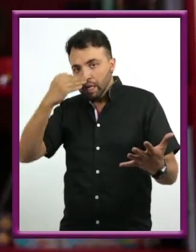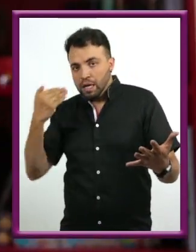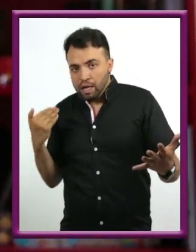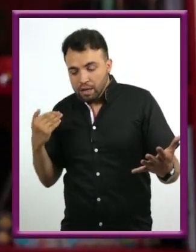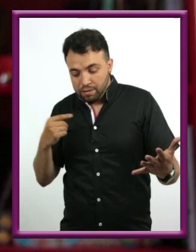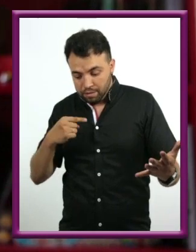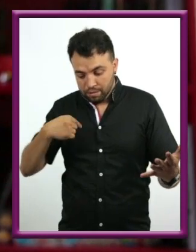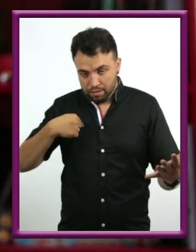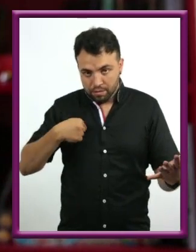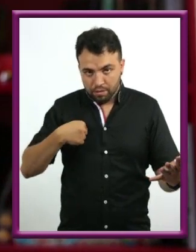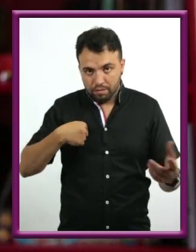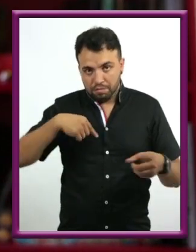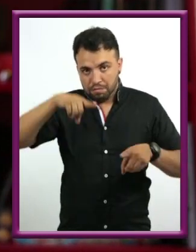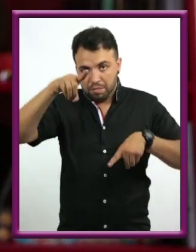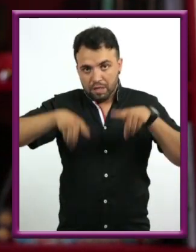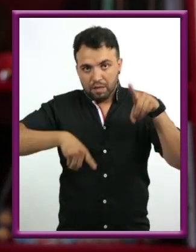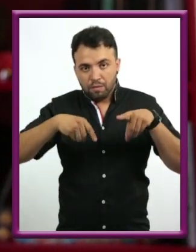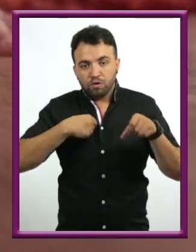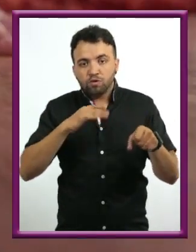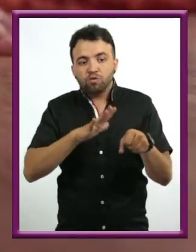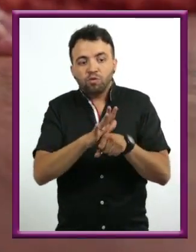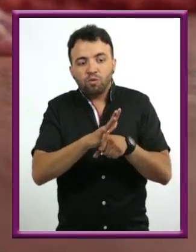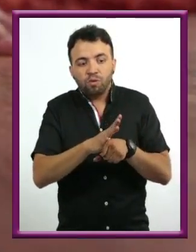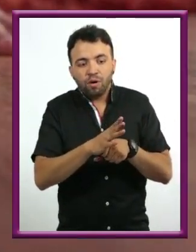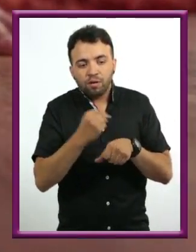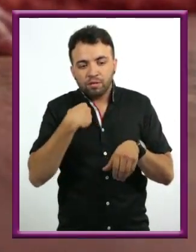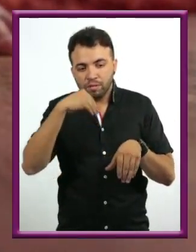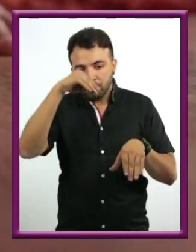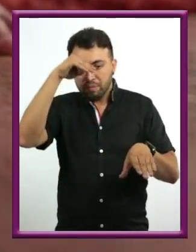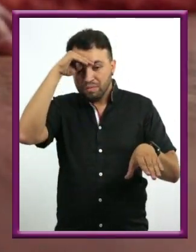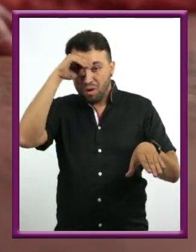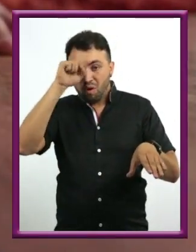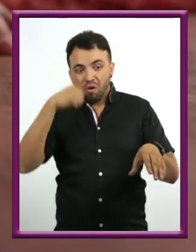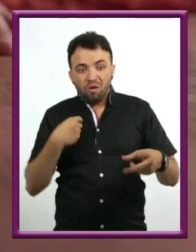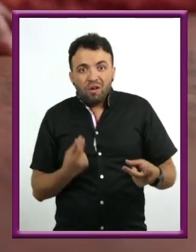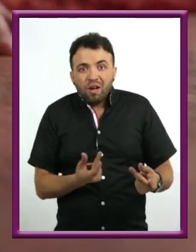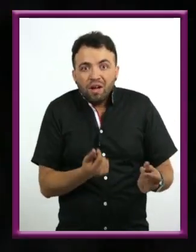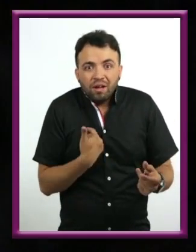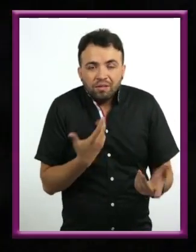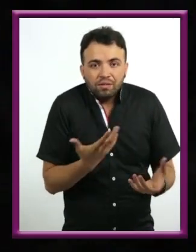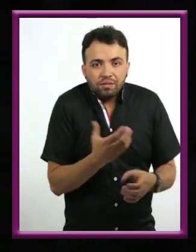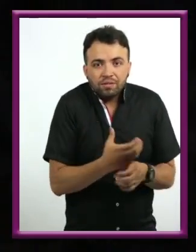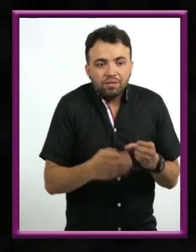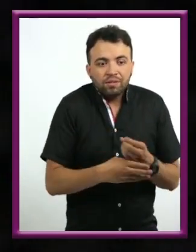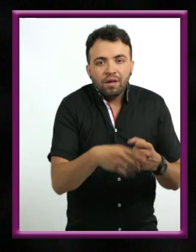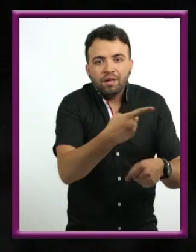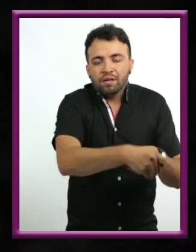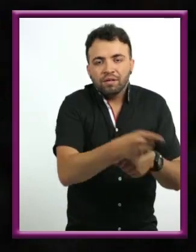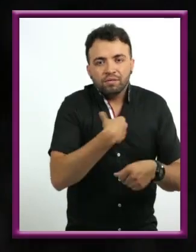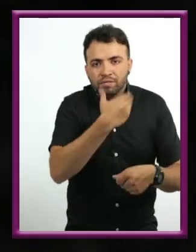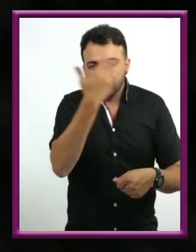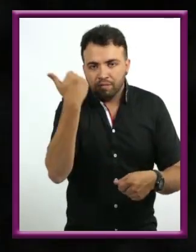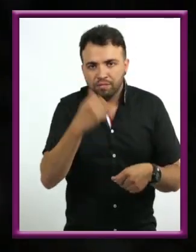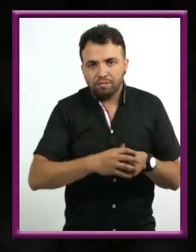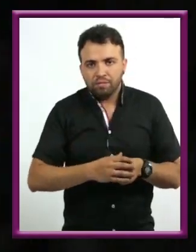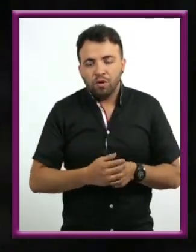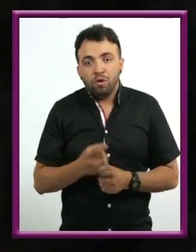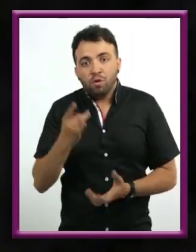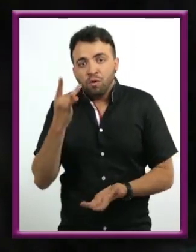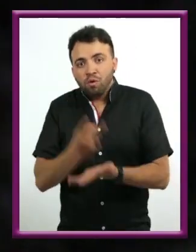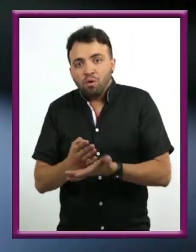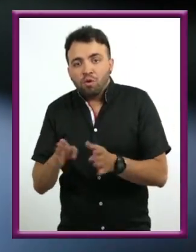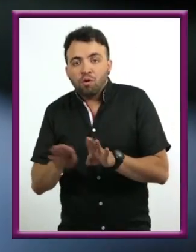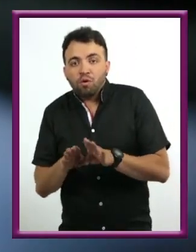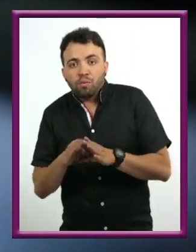consecuencias. De nosotros depende que estas consecuencias se reflejen en bienestar para nosotros y para quienes nos rodean. No